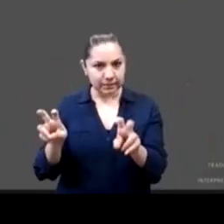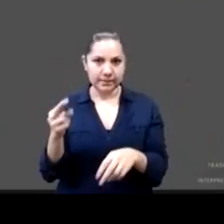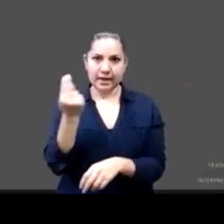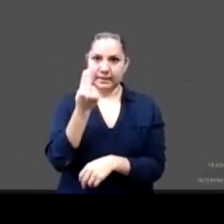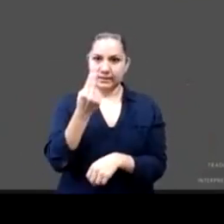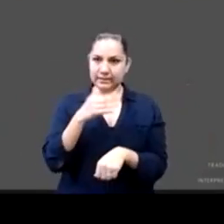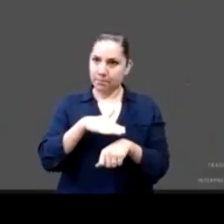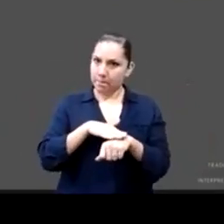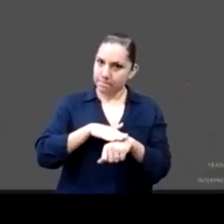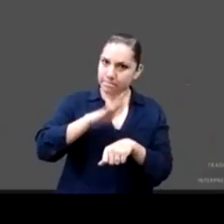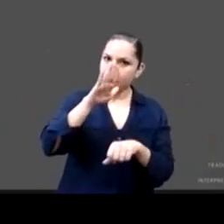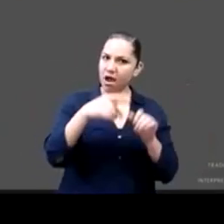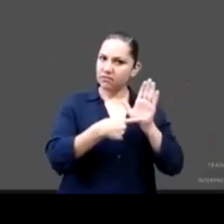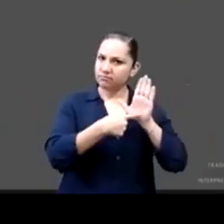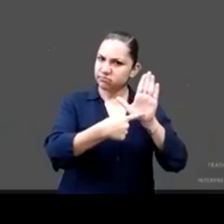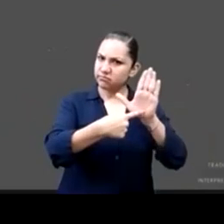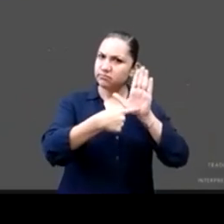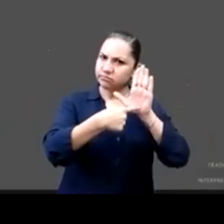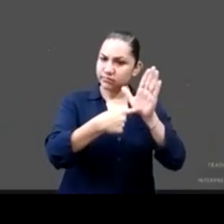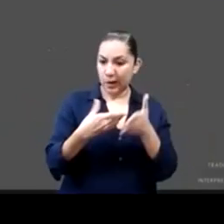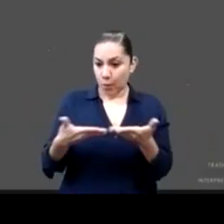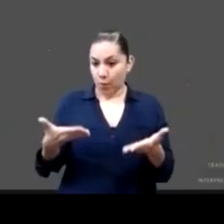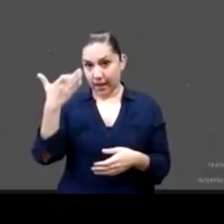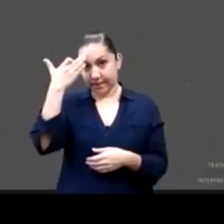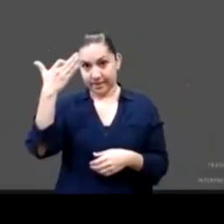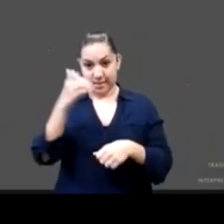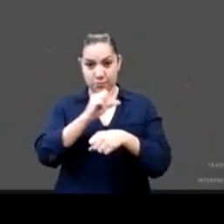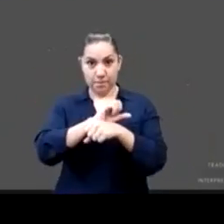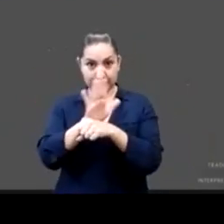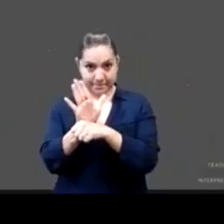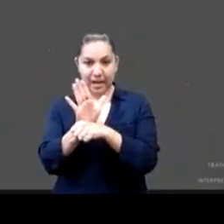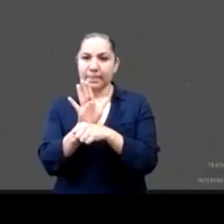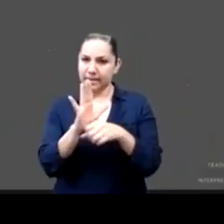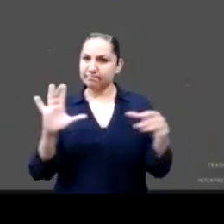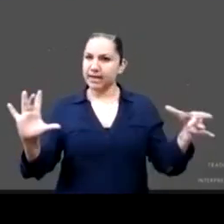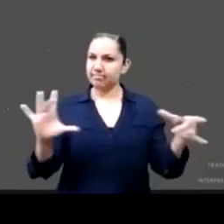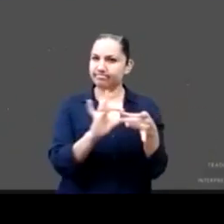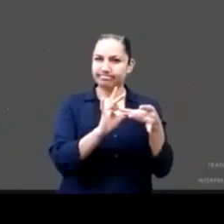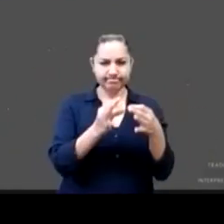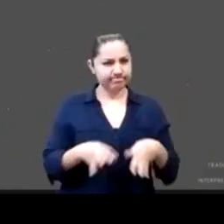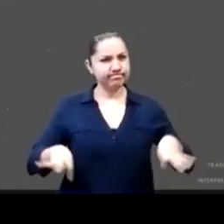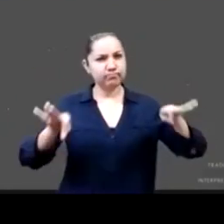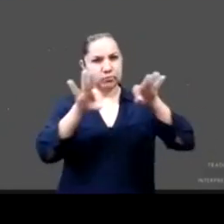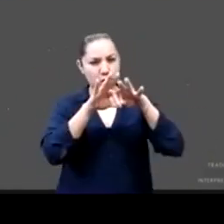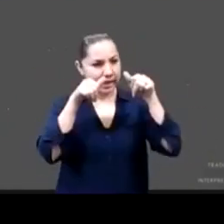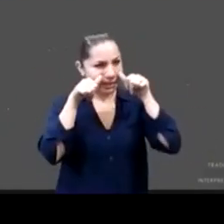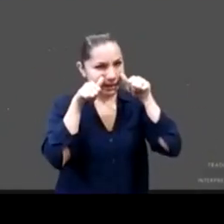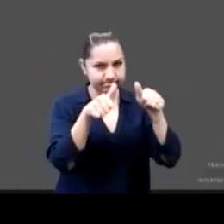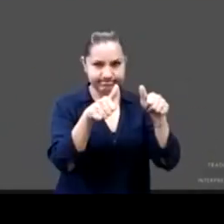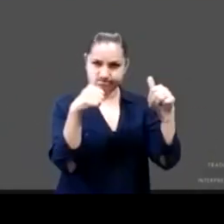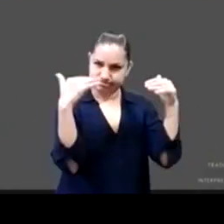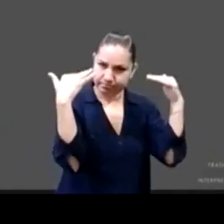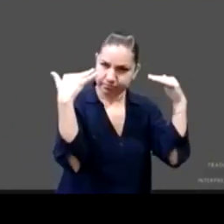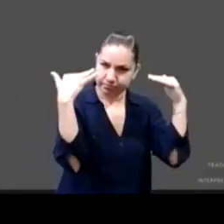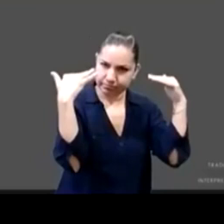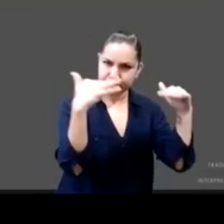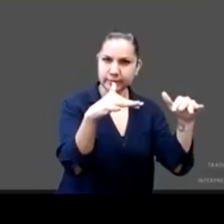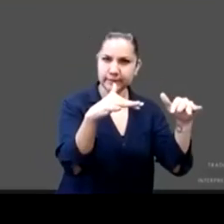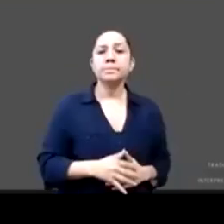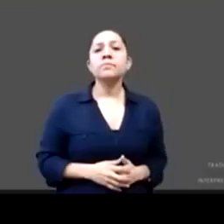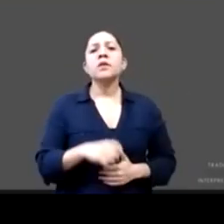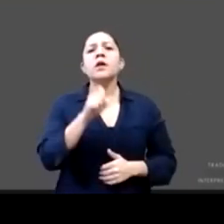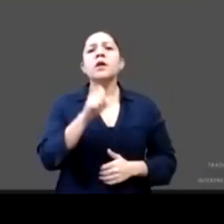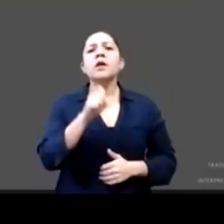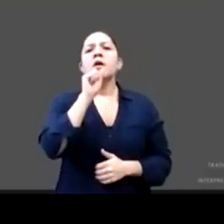en este tema de la pandemia. Pero bueno, hoy tenemos una conversación para nosotros muy relevante, no solamente por la temática, sino